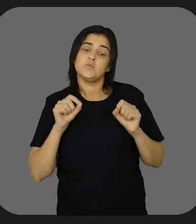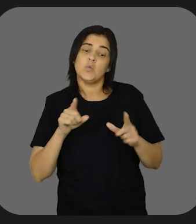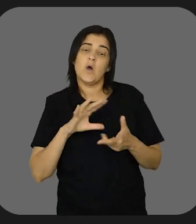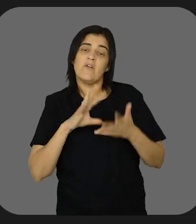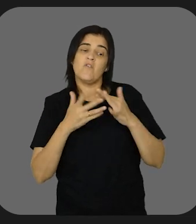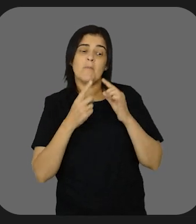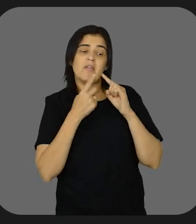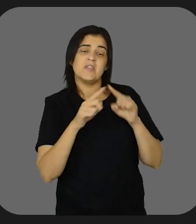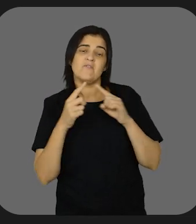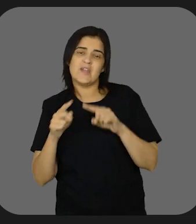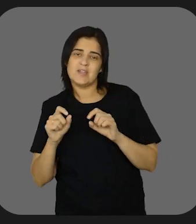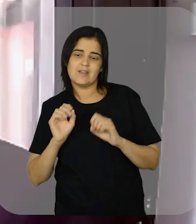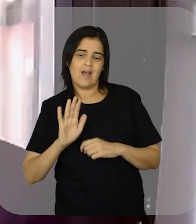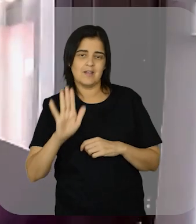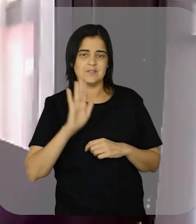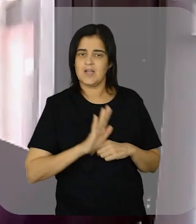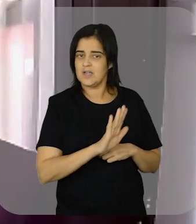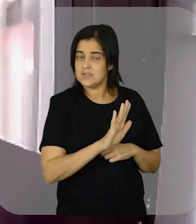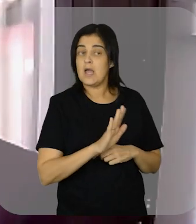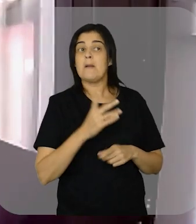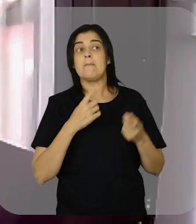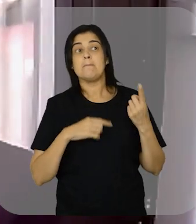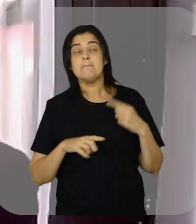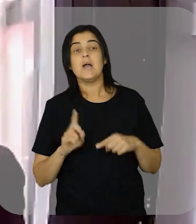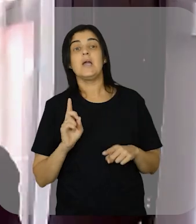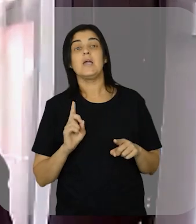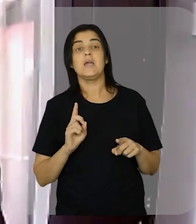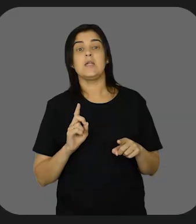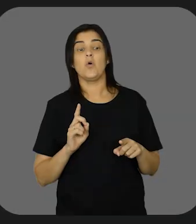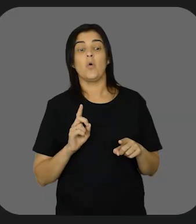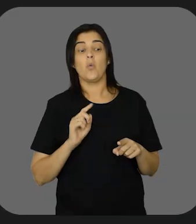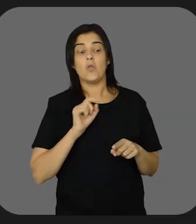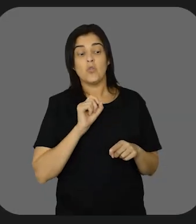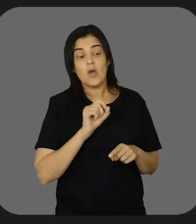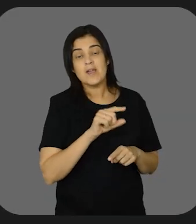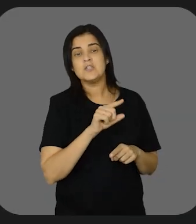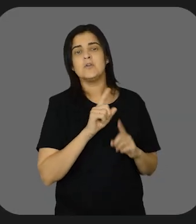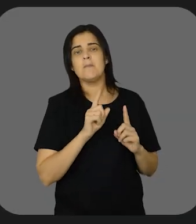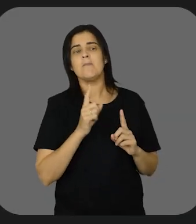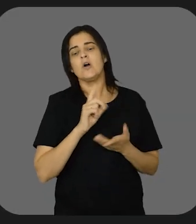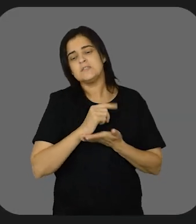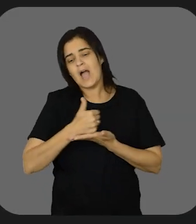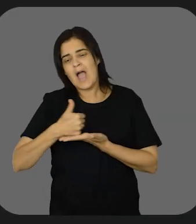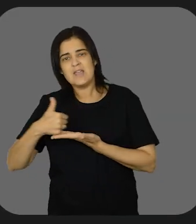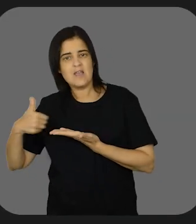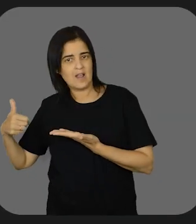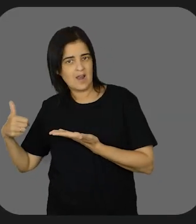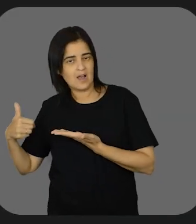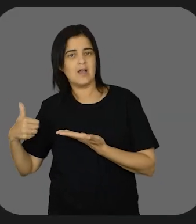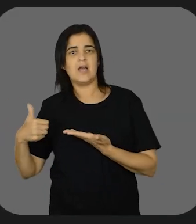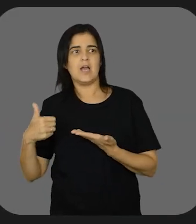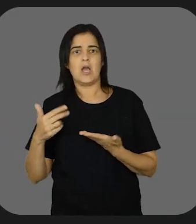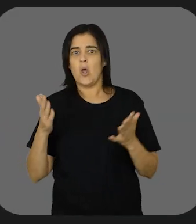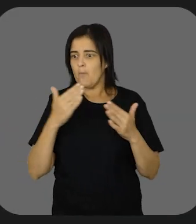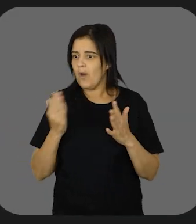forma diferente de ser, pero en Sí. ese caso de cuando ellos mismos se aíslan y no los